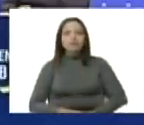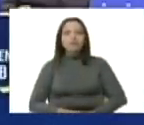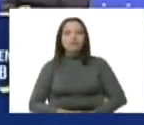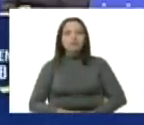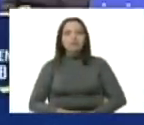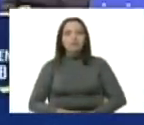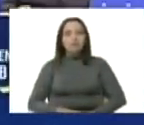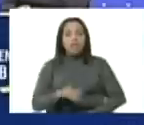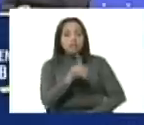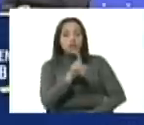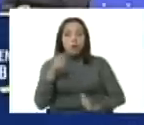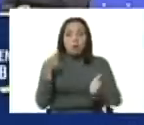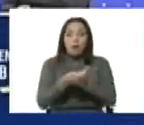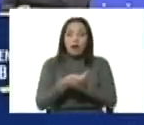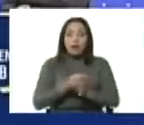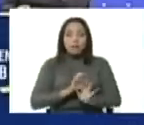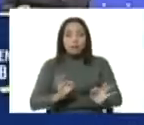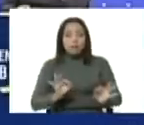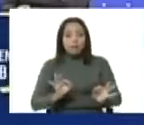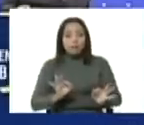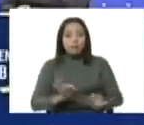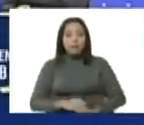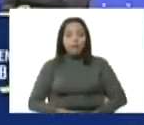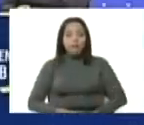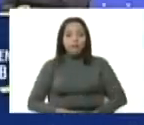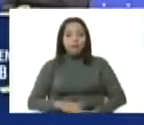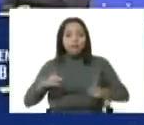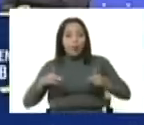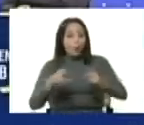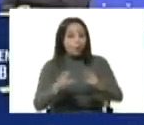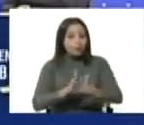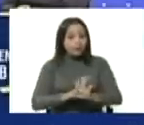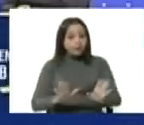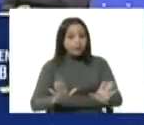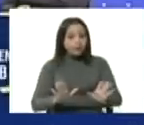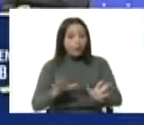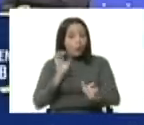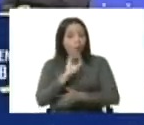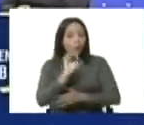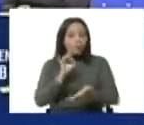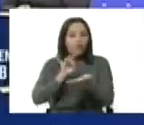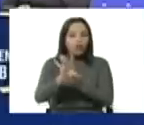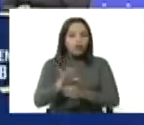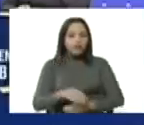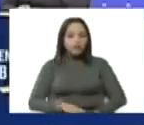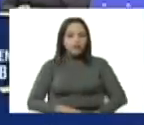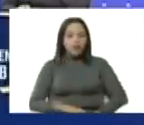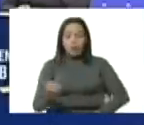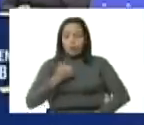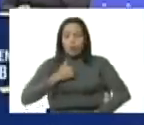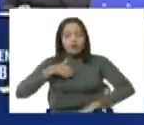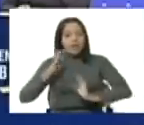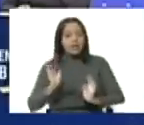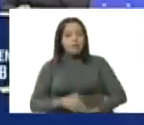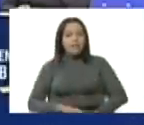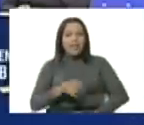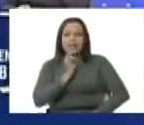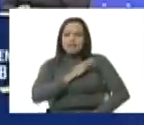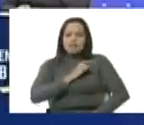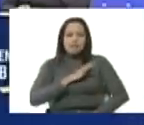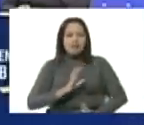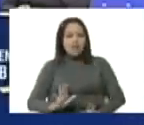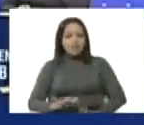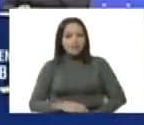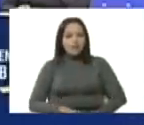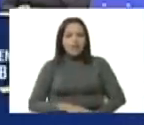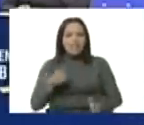Y si no paga, ¡pum!, te cortan, te botan, de lo que sea. En Chile